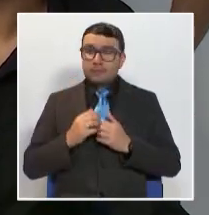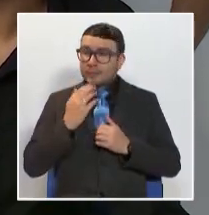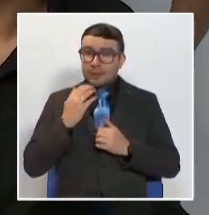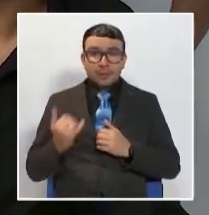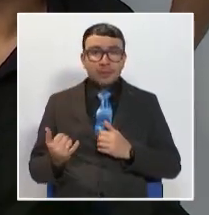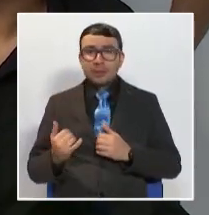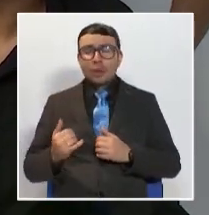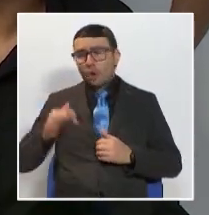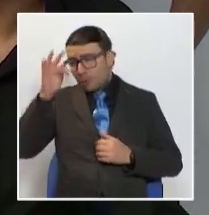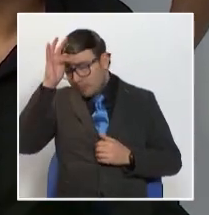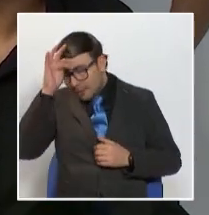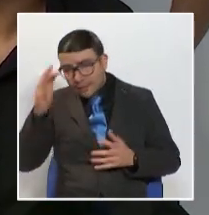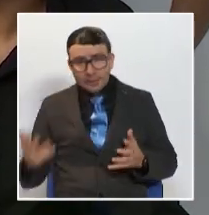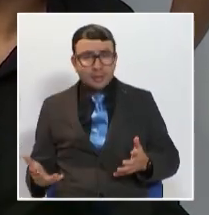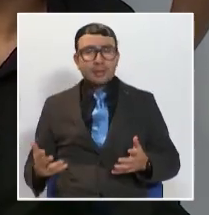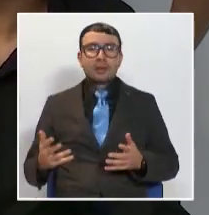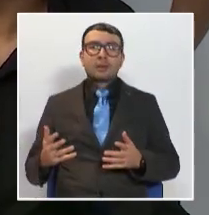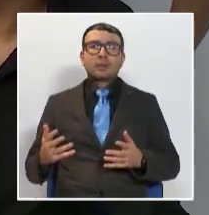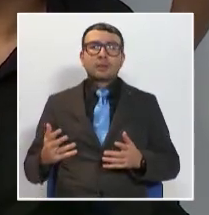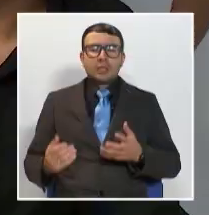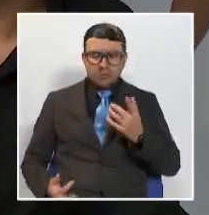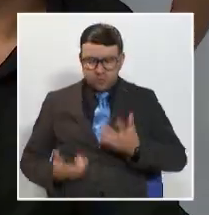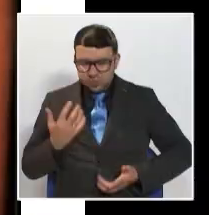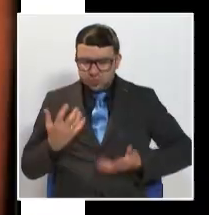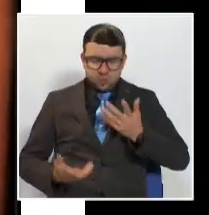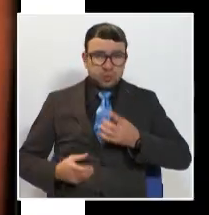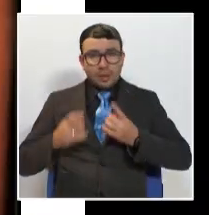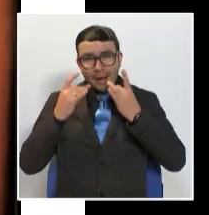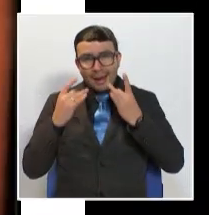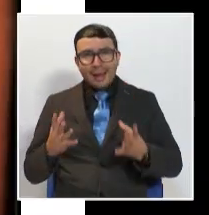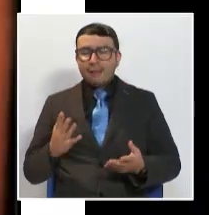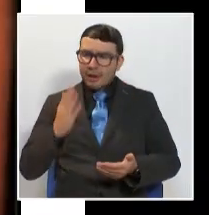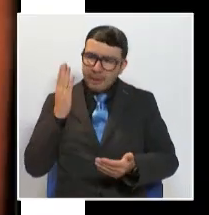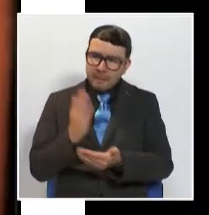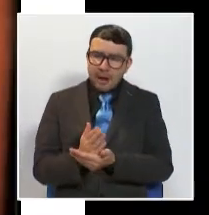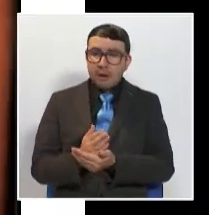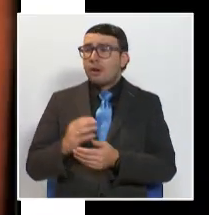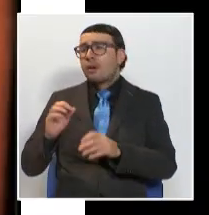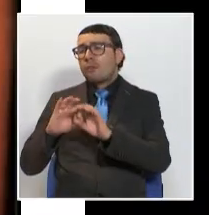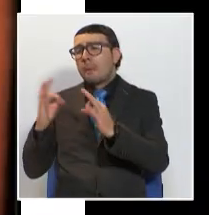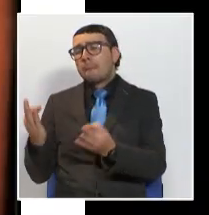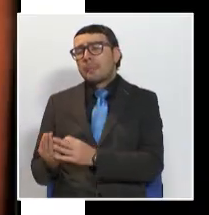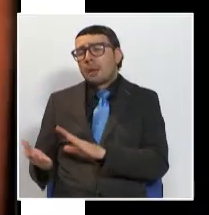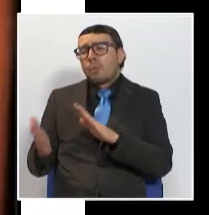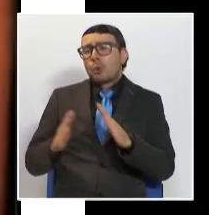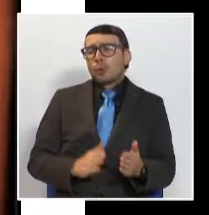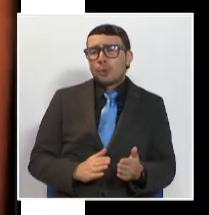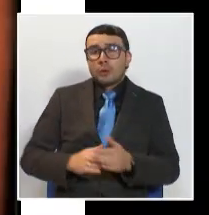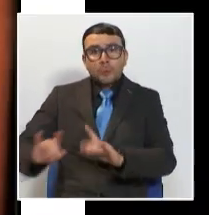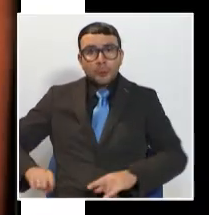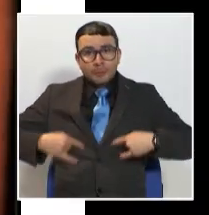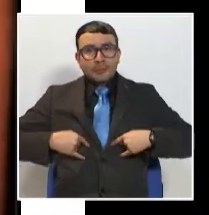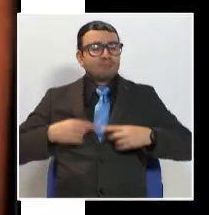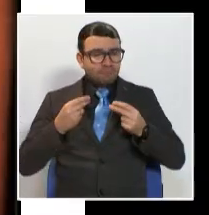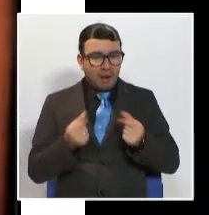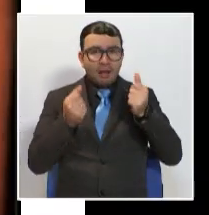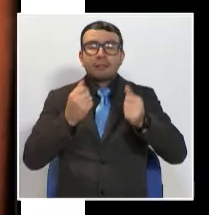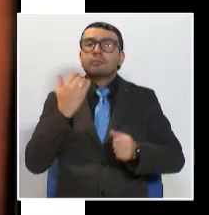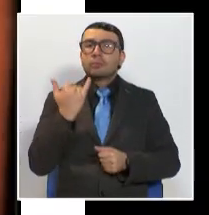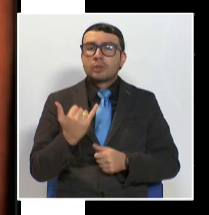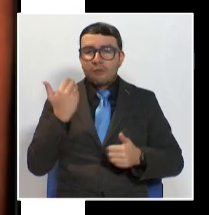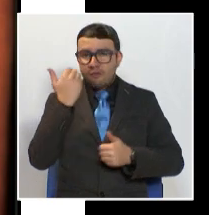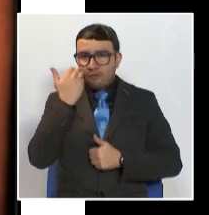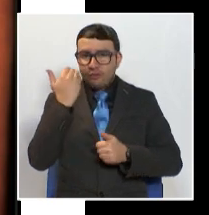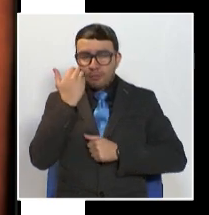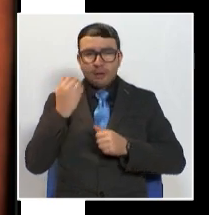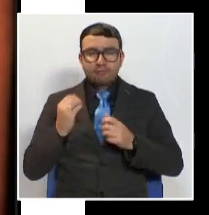hospitalización, una quemadura grave o un evento traumático, una pérdida familiar, son disparadores de este tipo de enfermedades.